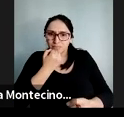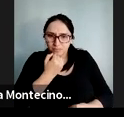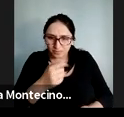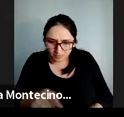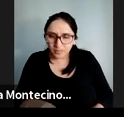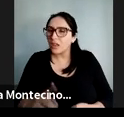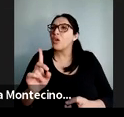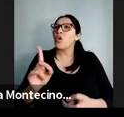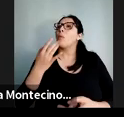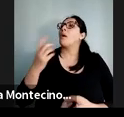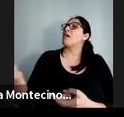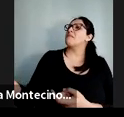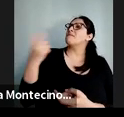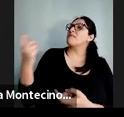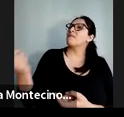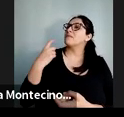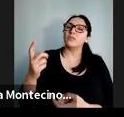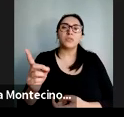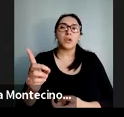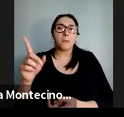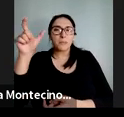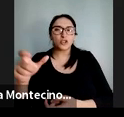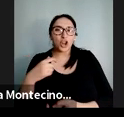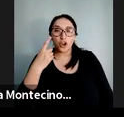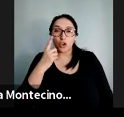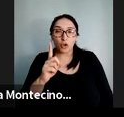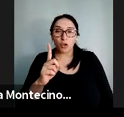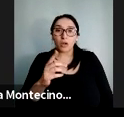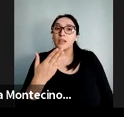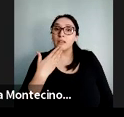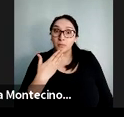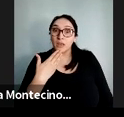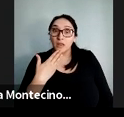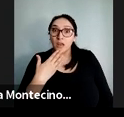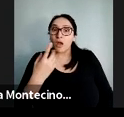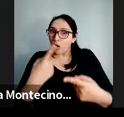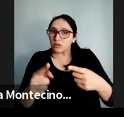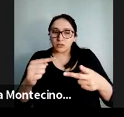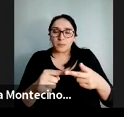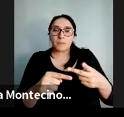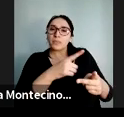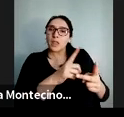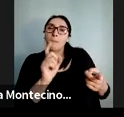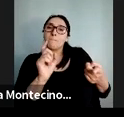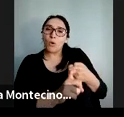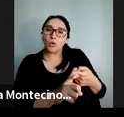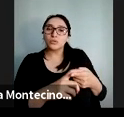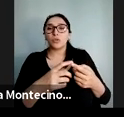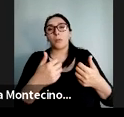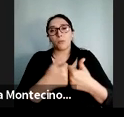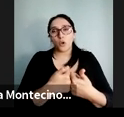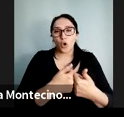mala onda o que te acosa o que te amenaza, sino que también la habían estado viviendo por parte de sus parejas o de sus exparejas.